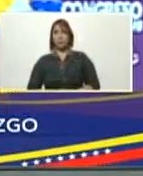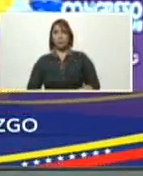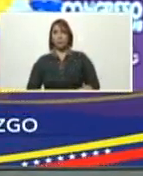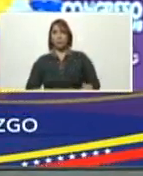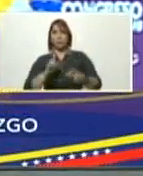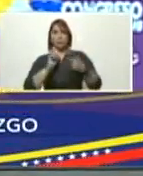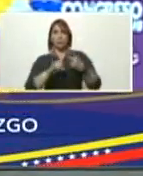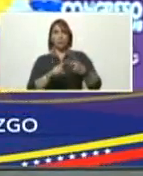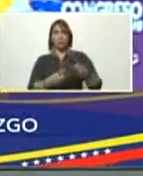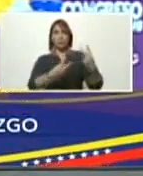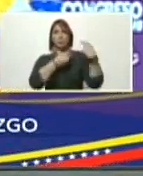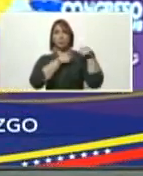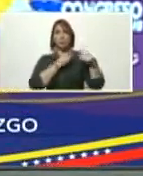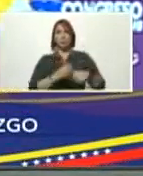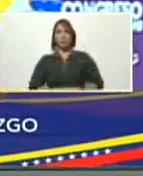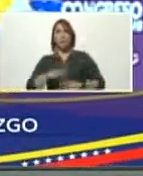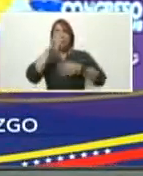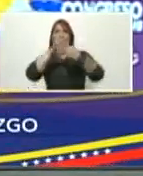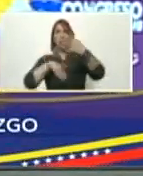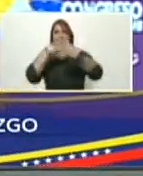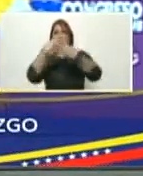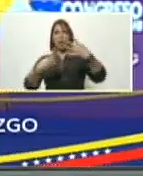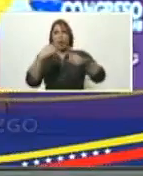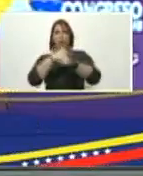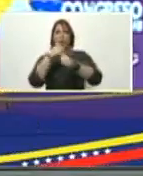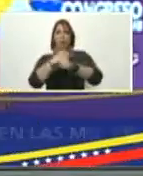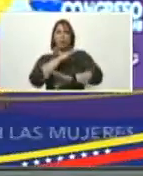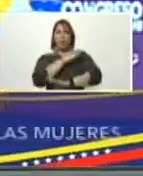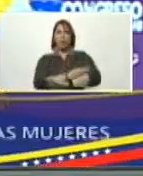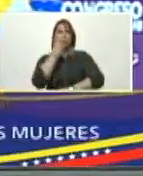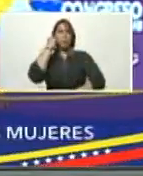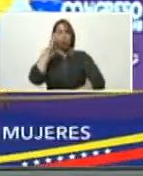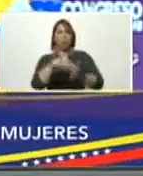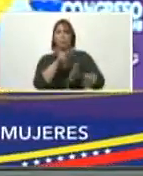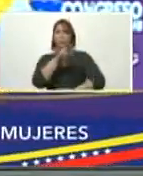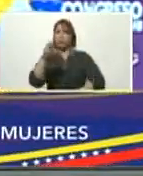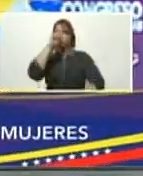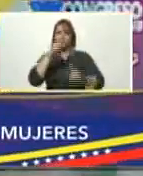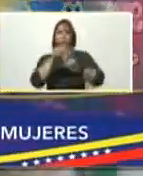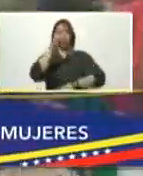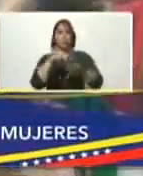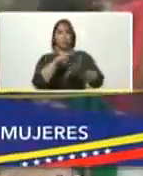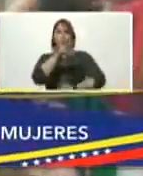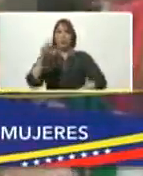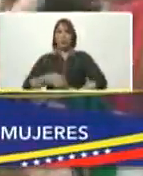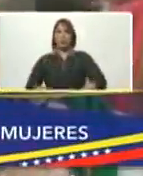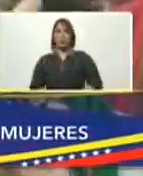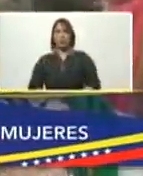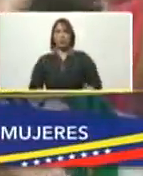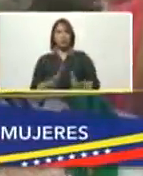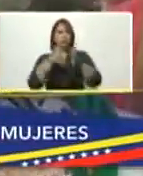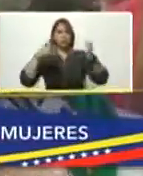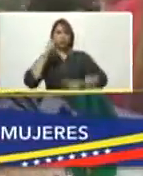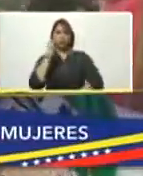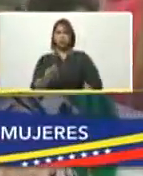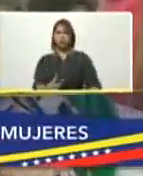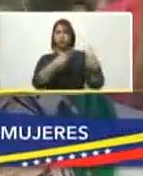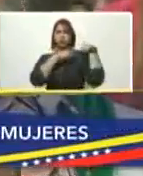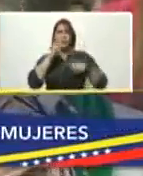Segunda tarea, la agenda feminista 2022 rumbo al 2030, las grandes tareas